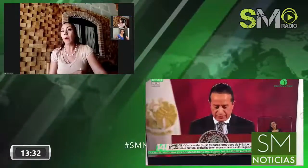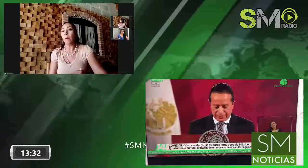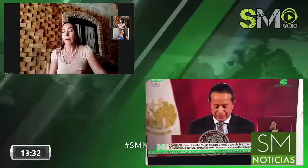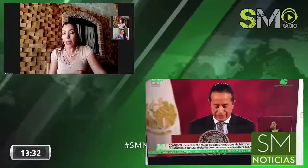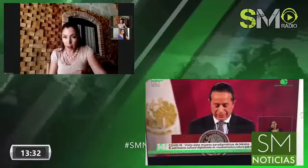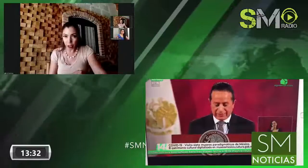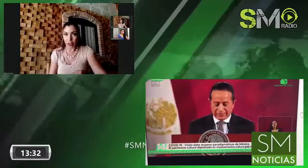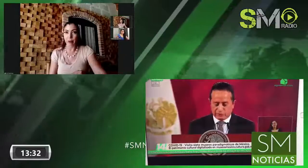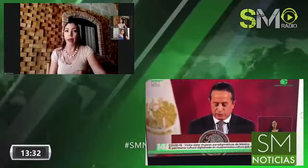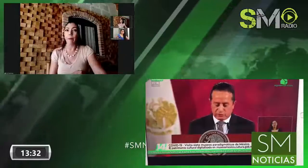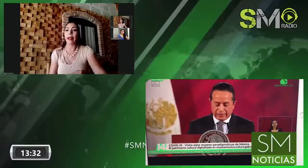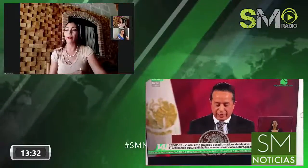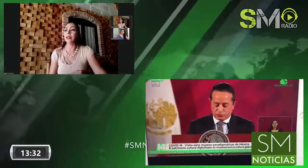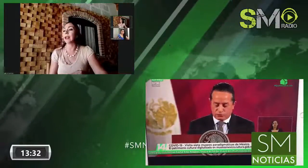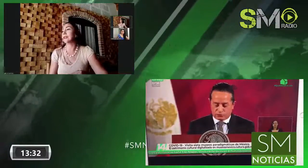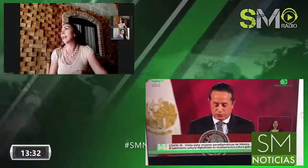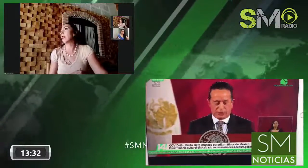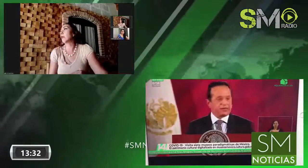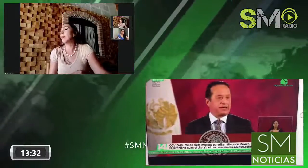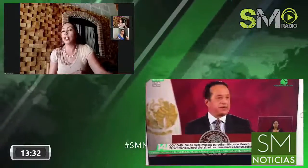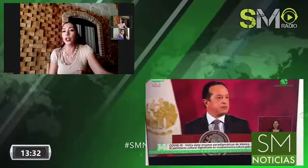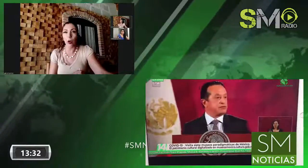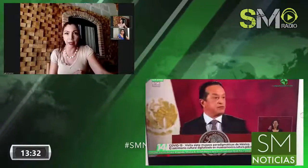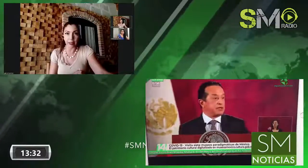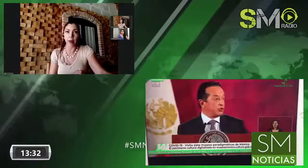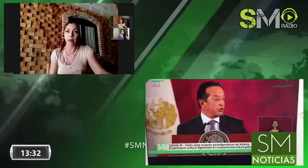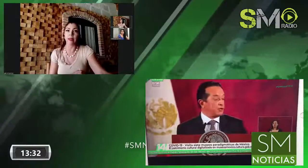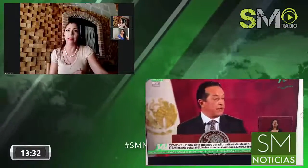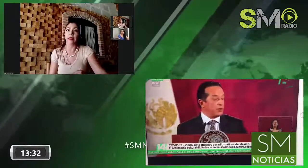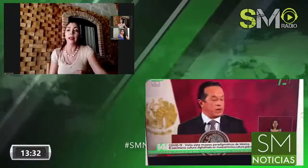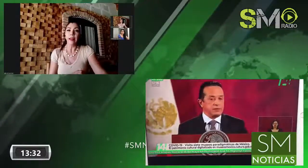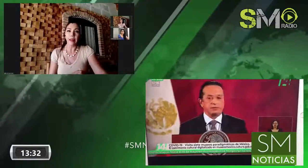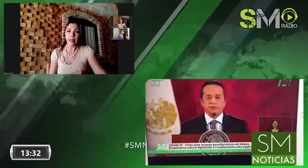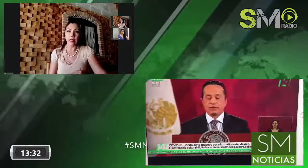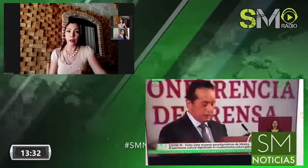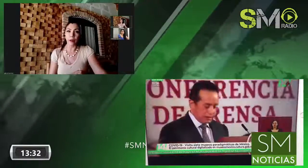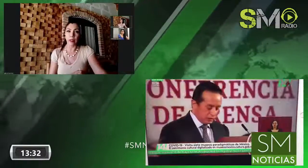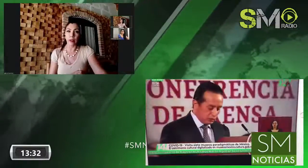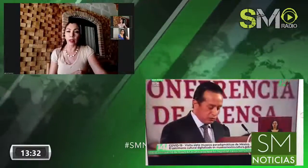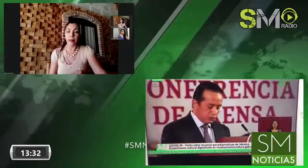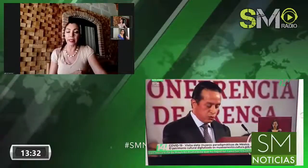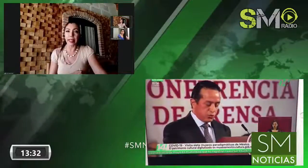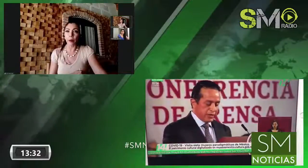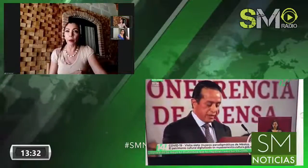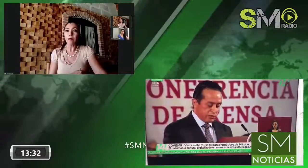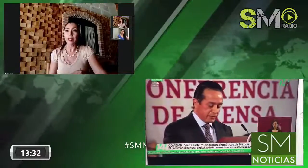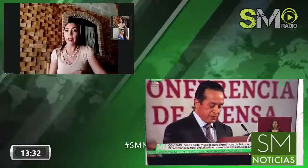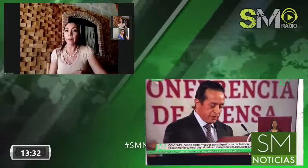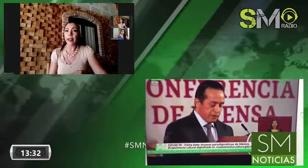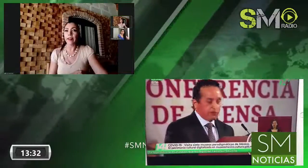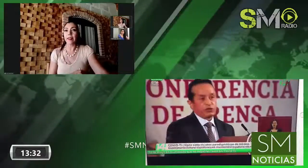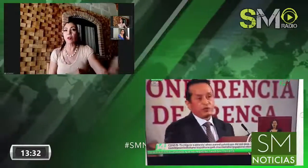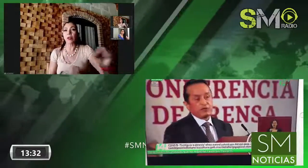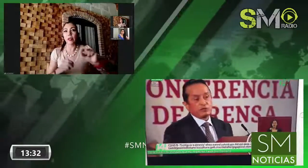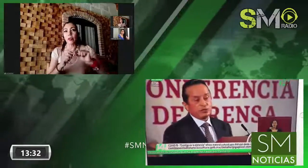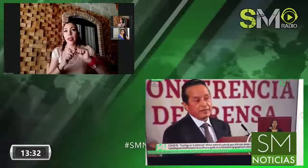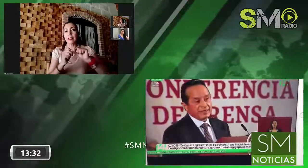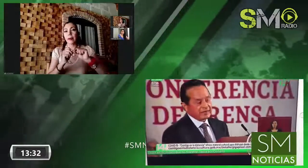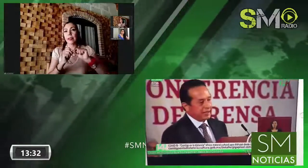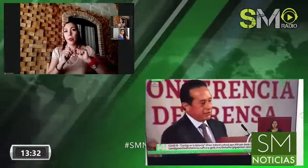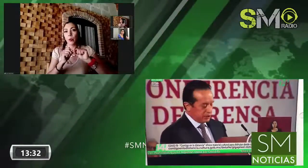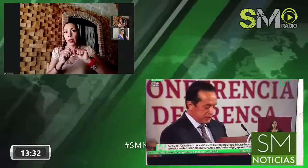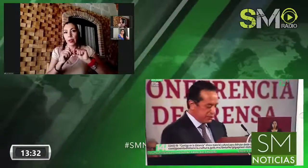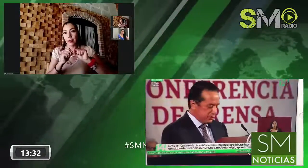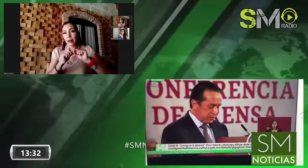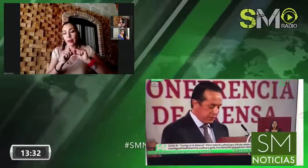perdido más de 80,000 empleos, se han cancelado millones de vuelos a este destino turístico tan visitado, y también hay que decirlo que ellos ya